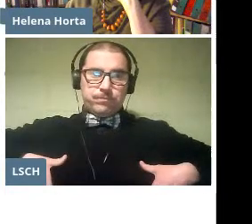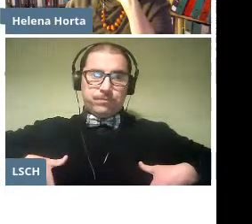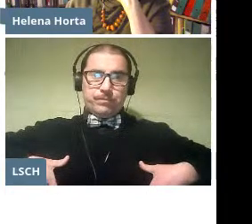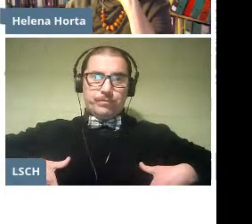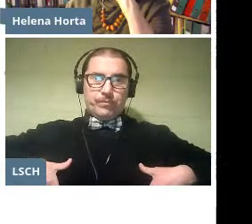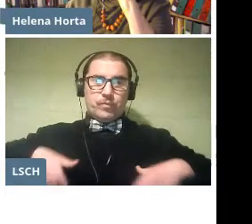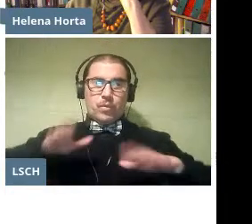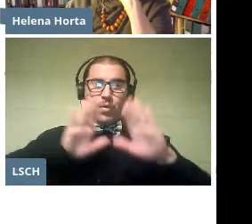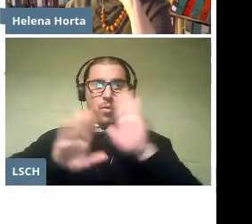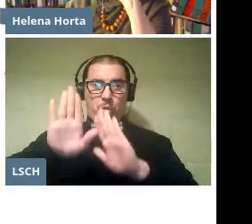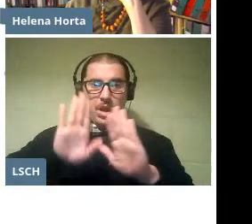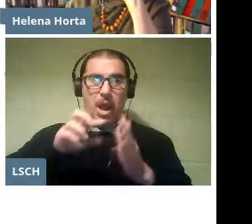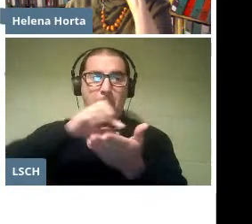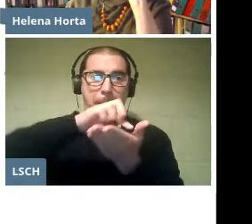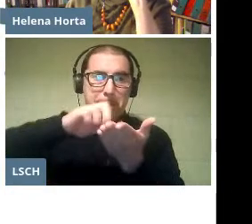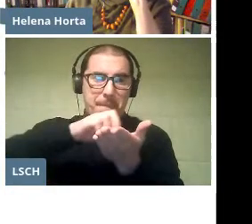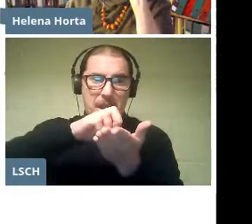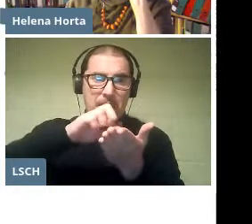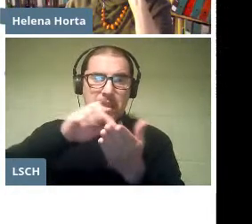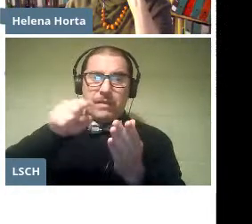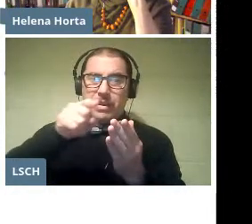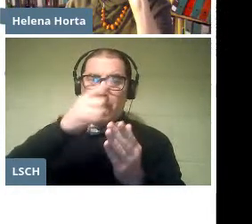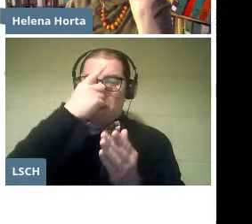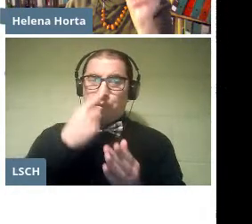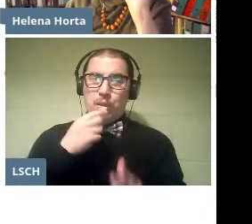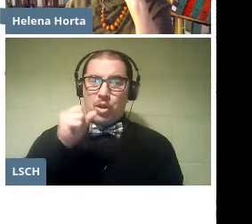preservadas en el Museo de Arica.